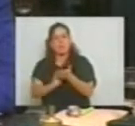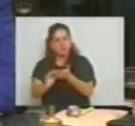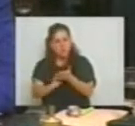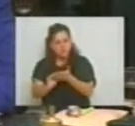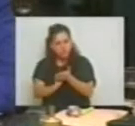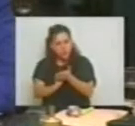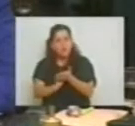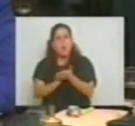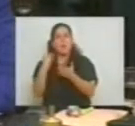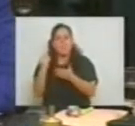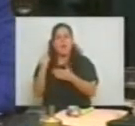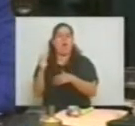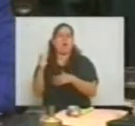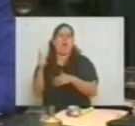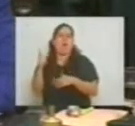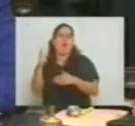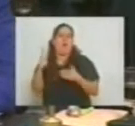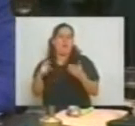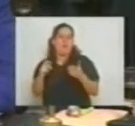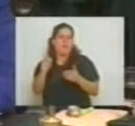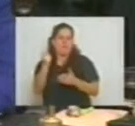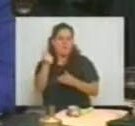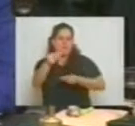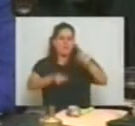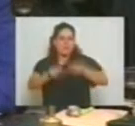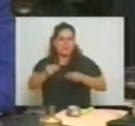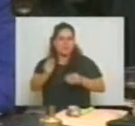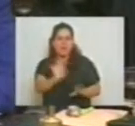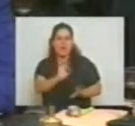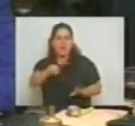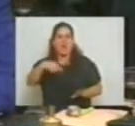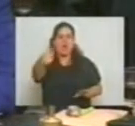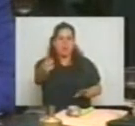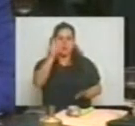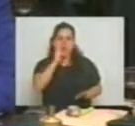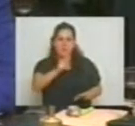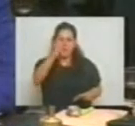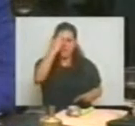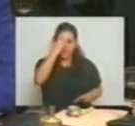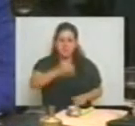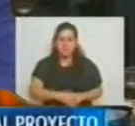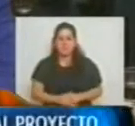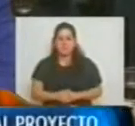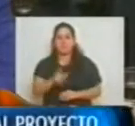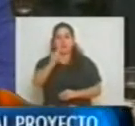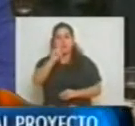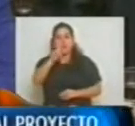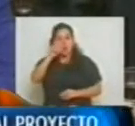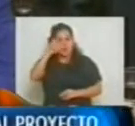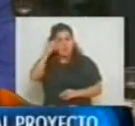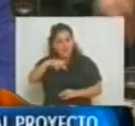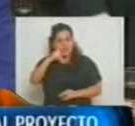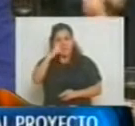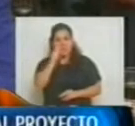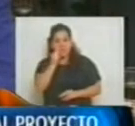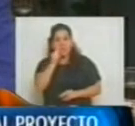dólar promedio a 9 pesos con 45 centavos por unidad. Estos son los números que presentó el Ejecutivo y